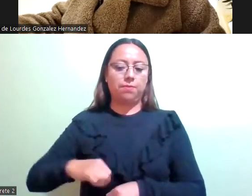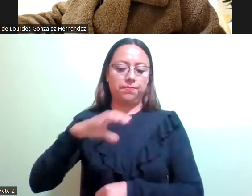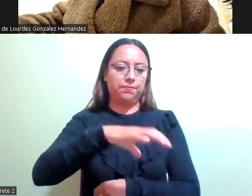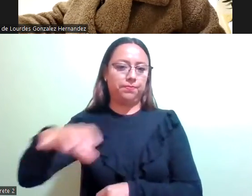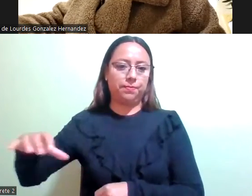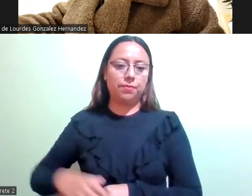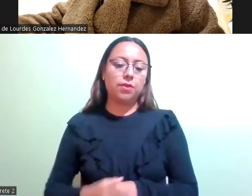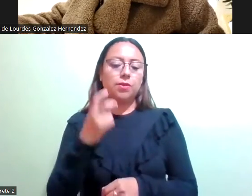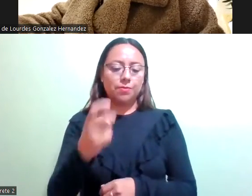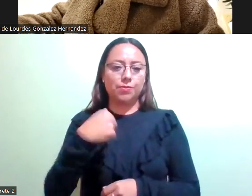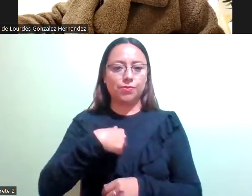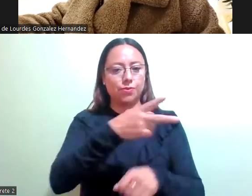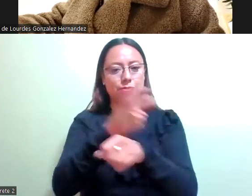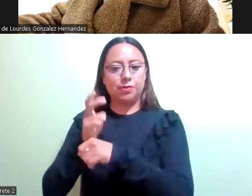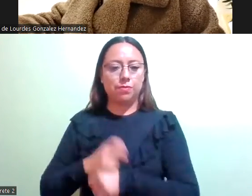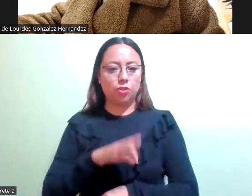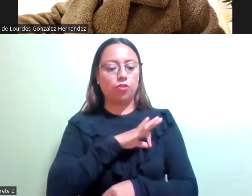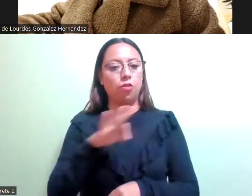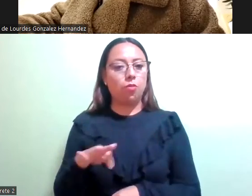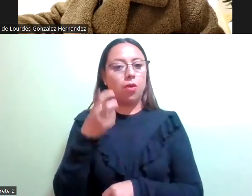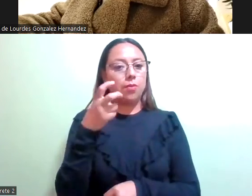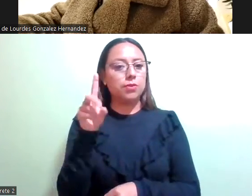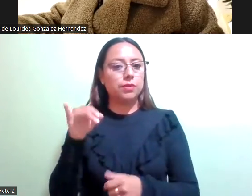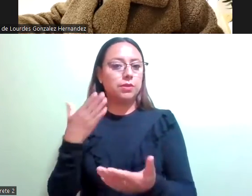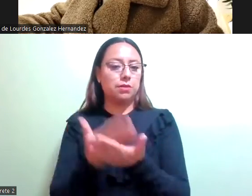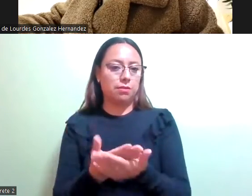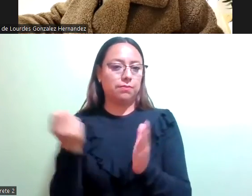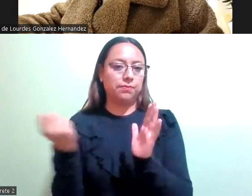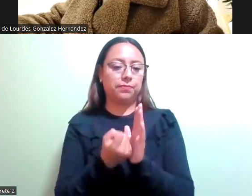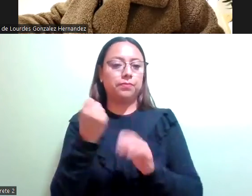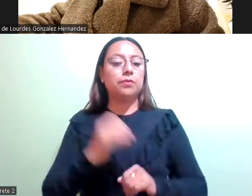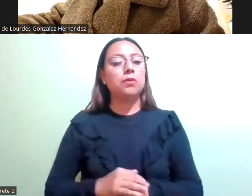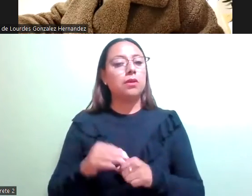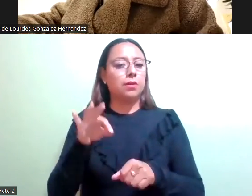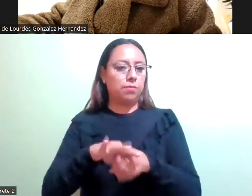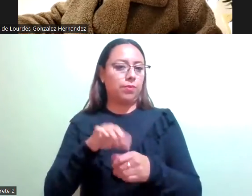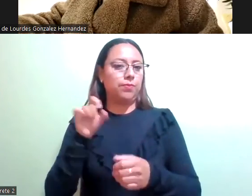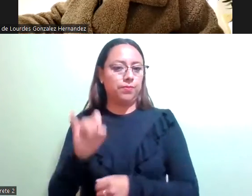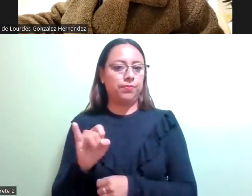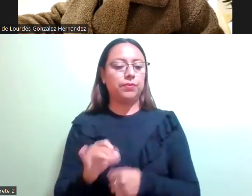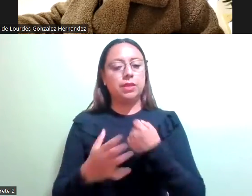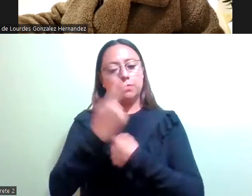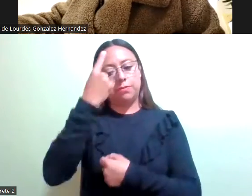sentido positivo, a fin de que la armonización iniciada en 2018 pueda concluir